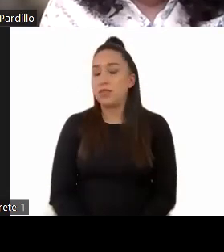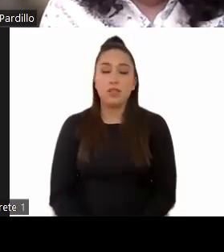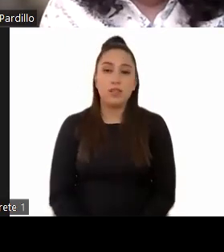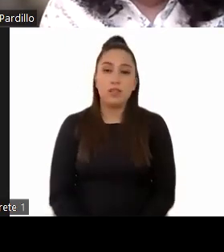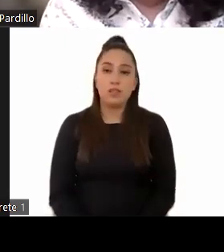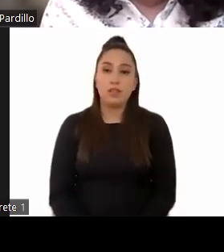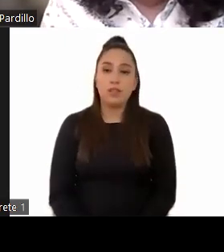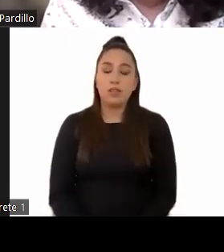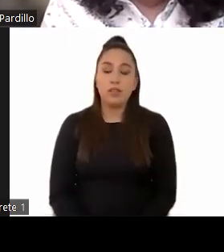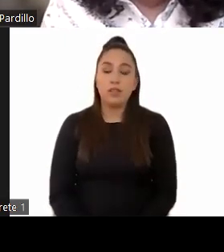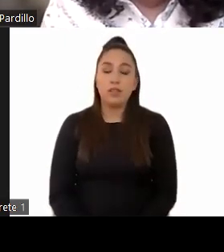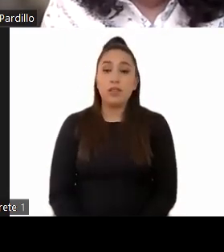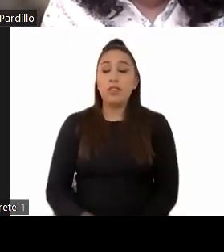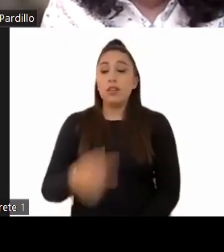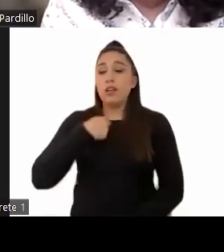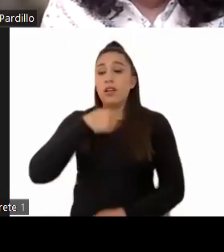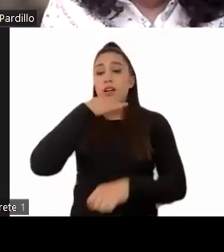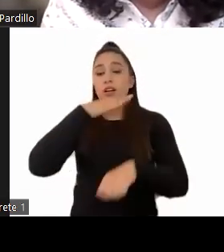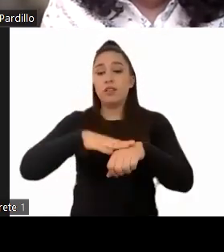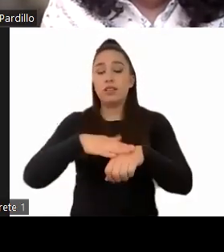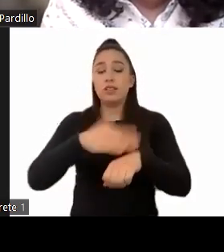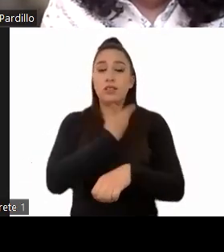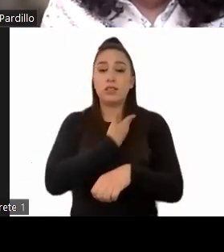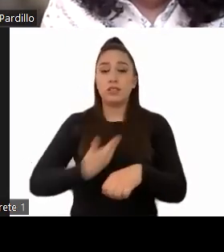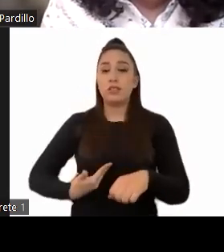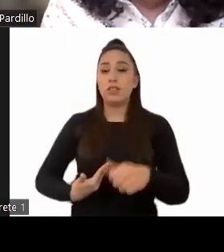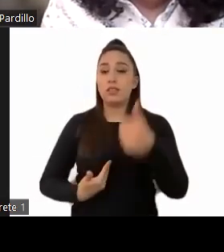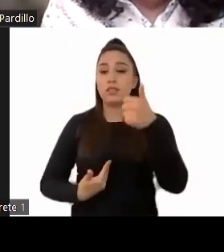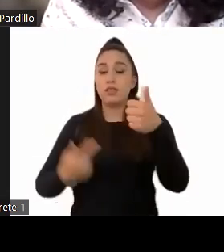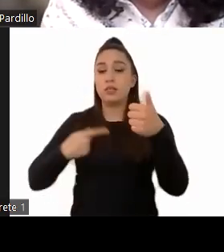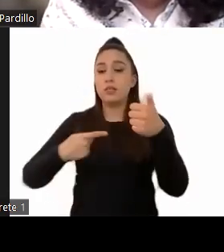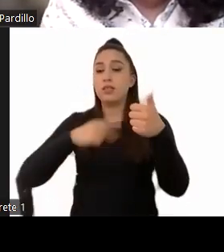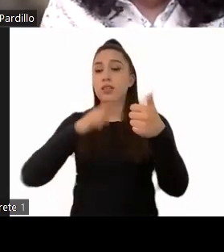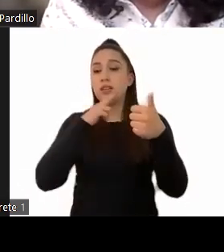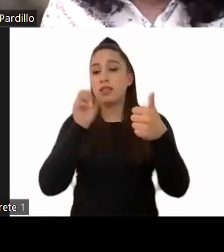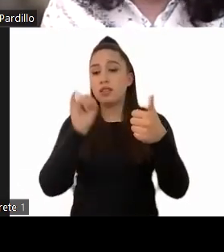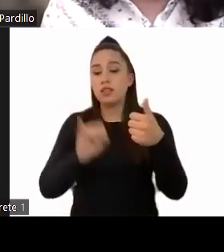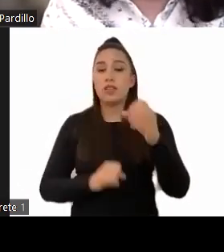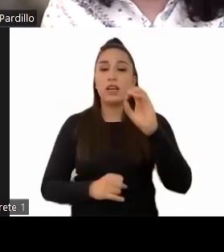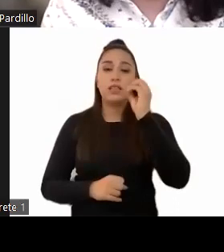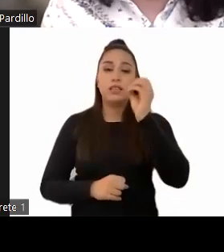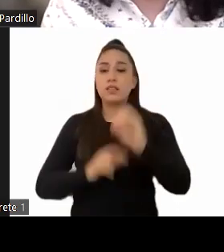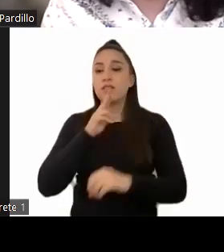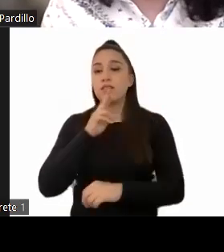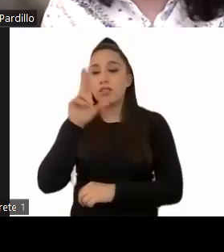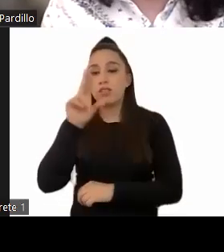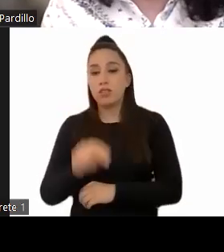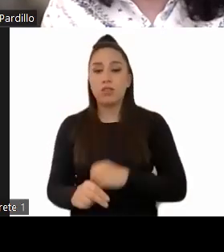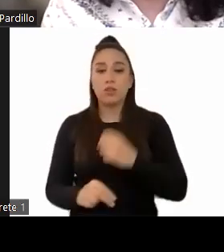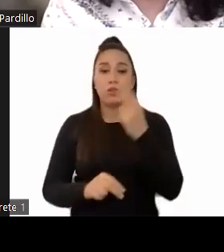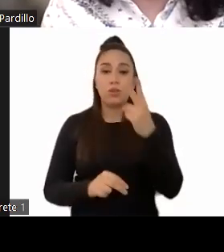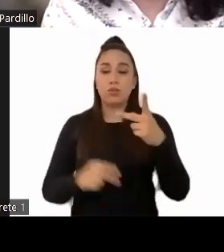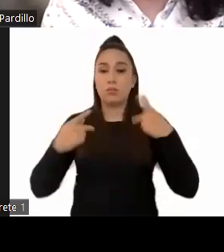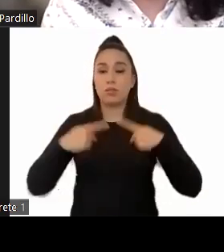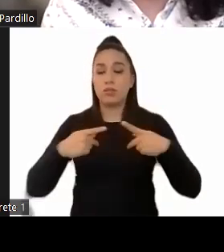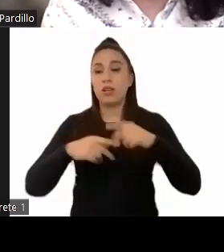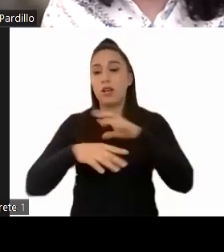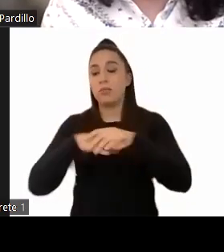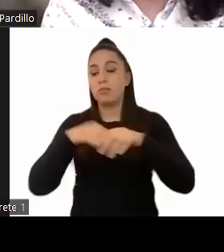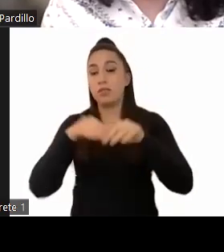Le informo, diputado presidente, que con 6 votos a favor, 0 votos en contra y 2 abstenciones,